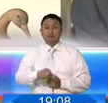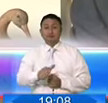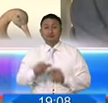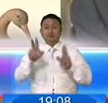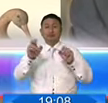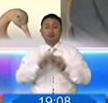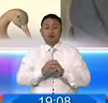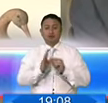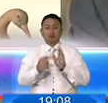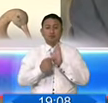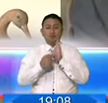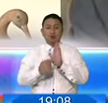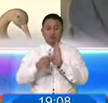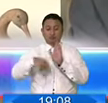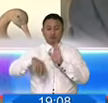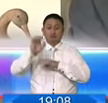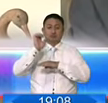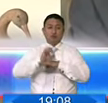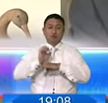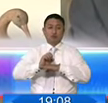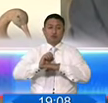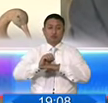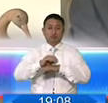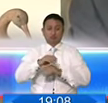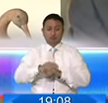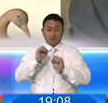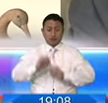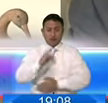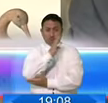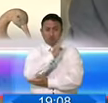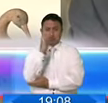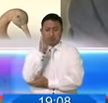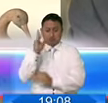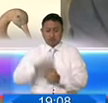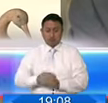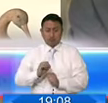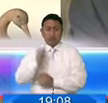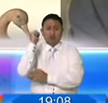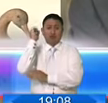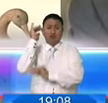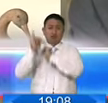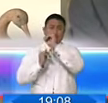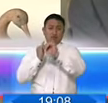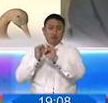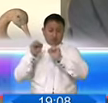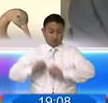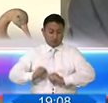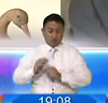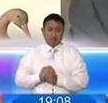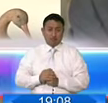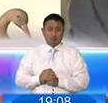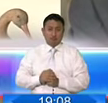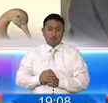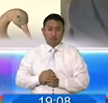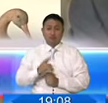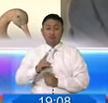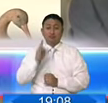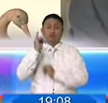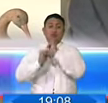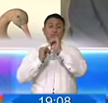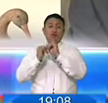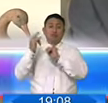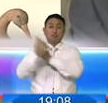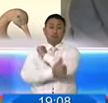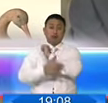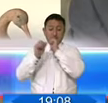señalar que el ecuador va con firmeza hasta el uso del derecho internacional de la cortesía internacional